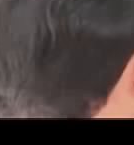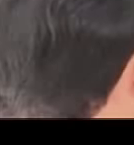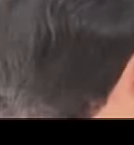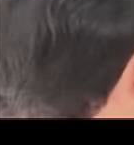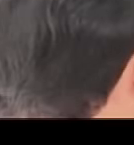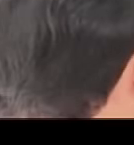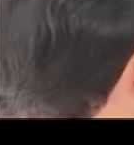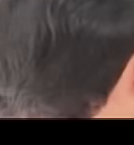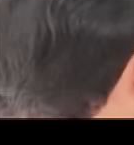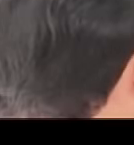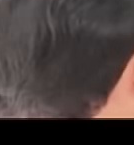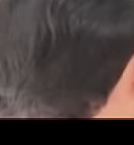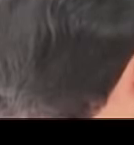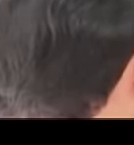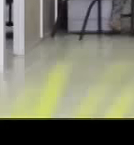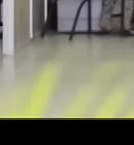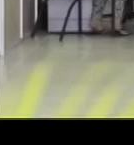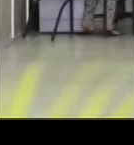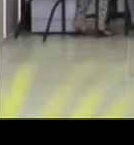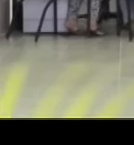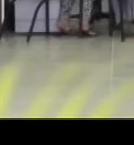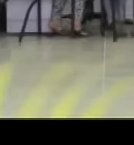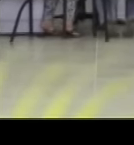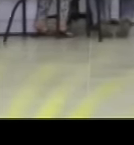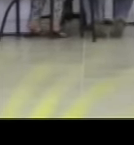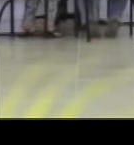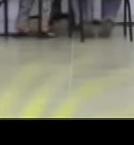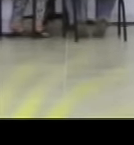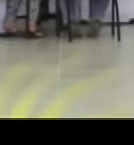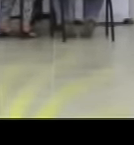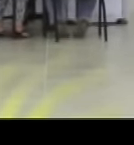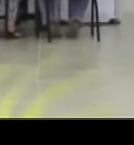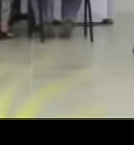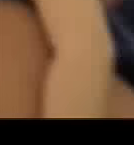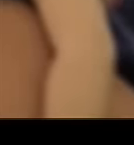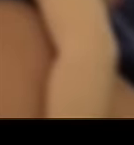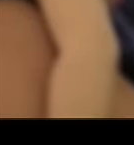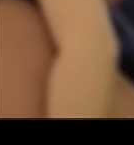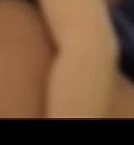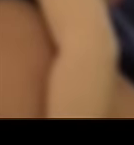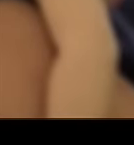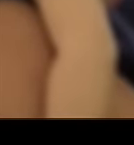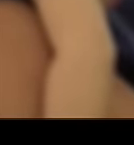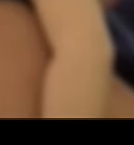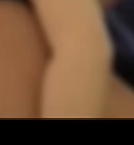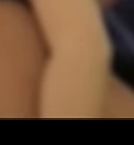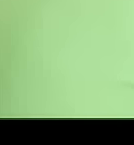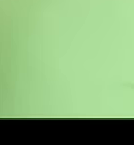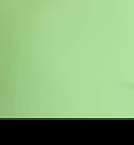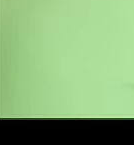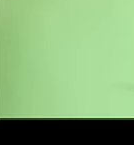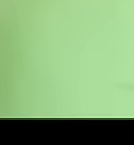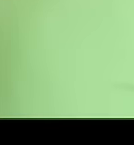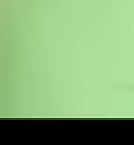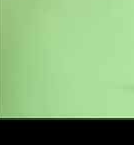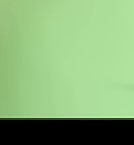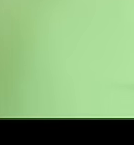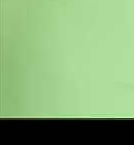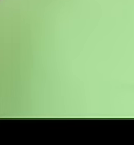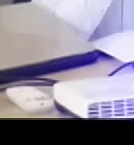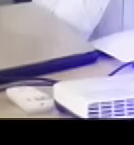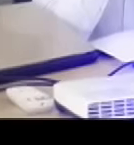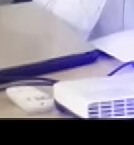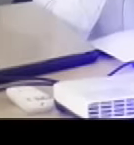La aseguradora envió a la zona de desastre a más de 200 profesionales para apoyar a miles de familias de Manabí y Esmeraldas con